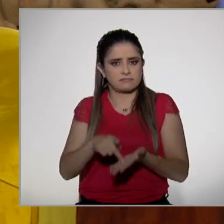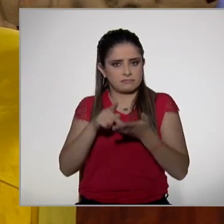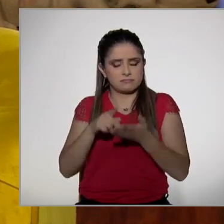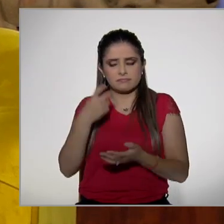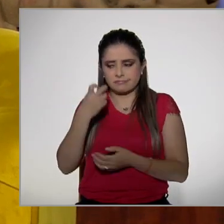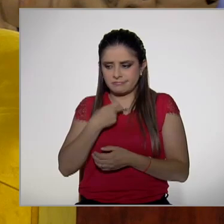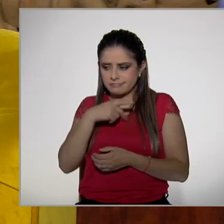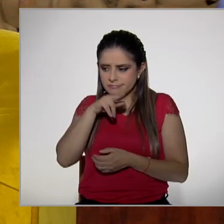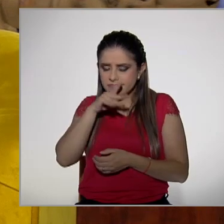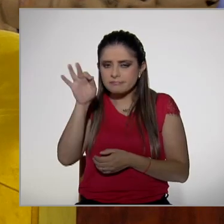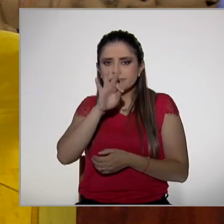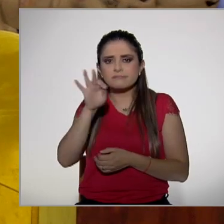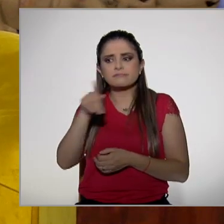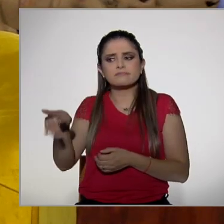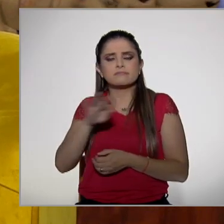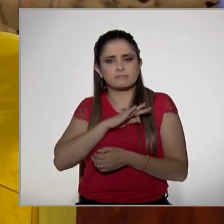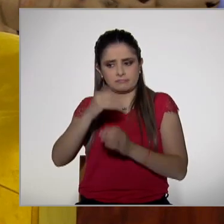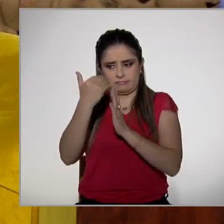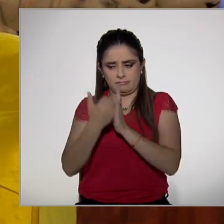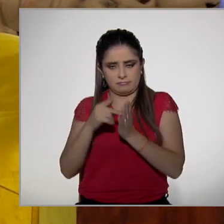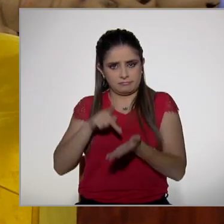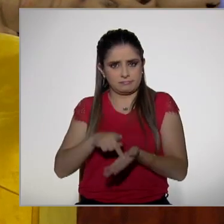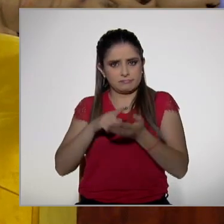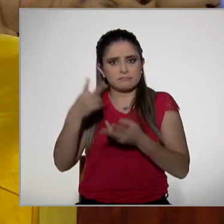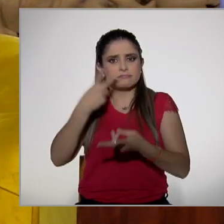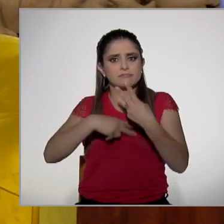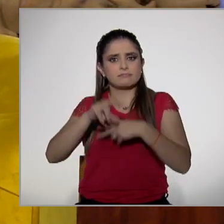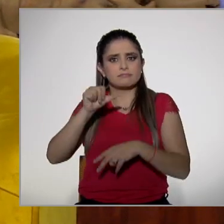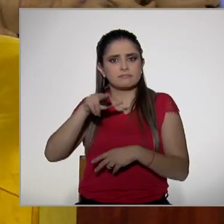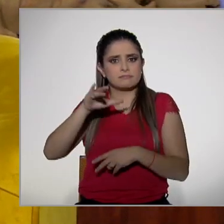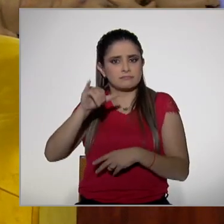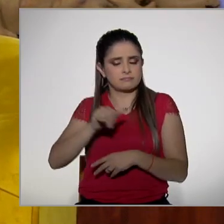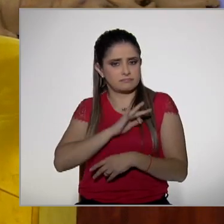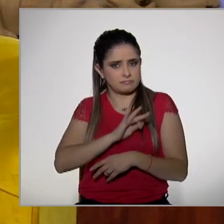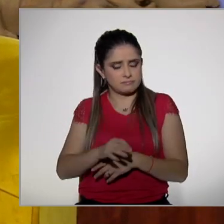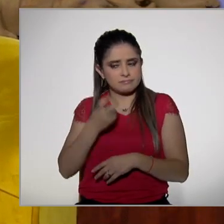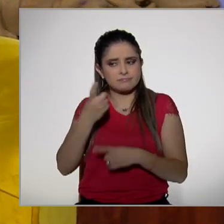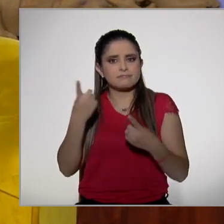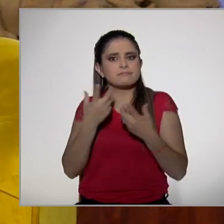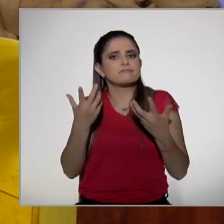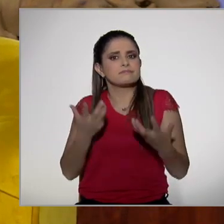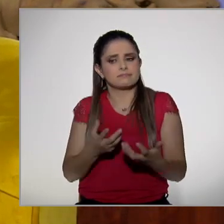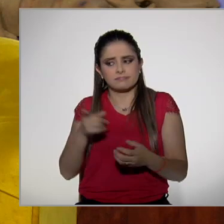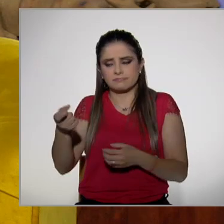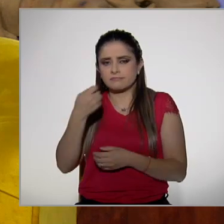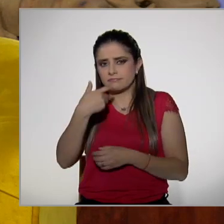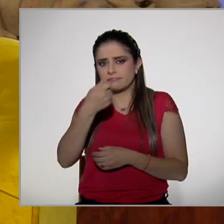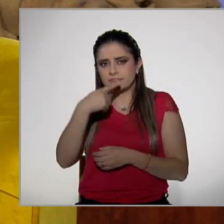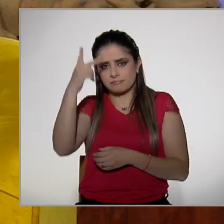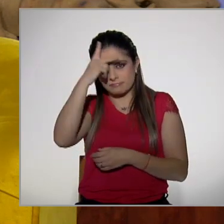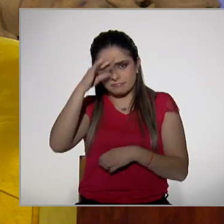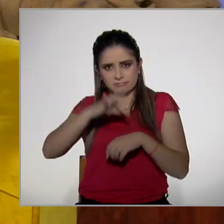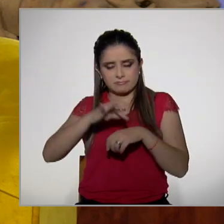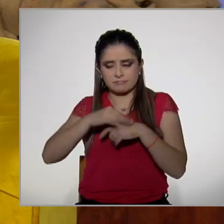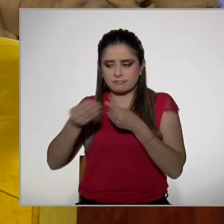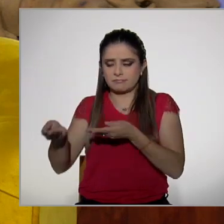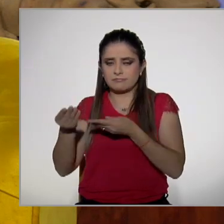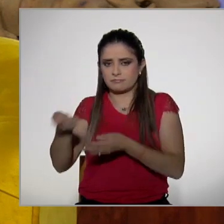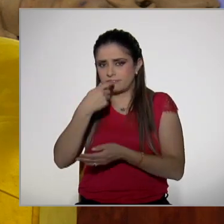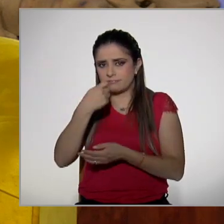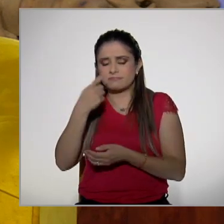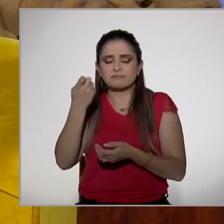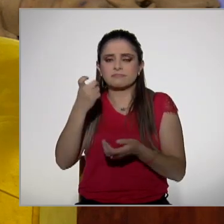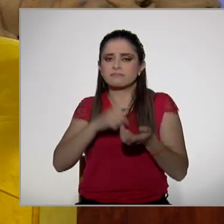le preocupa que pues esa disminución de peso la lleve anemia que puede hacer si tiene un tratamiento psiquiátrico que le condiciona pues no